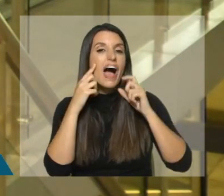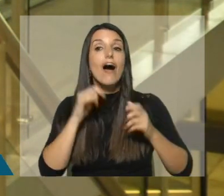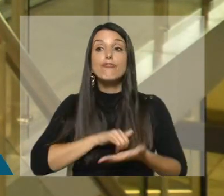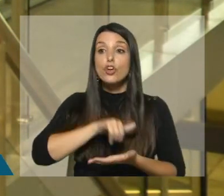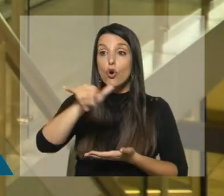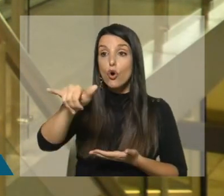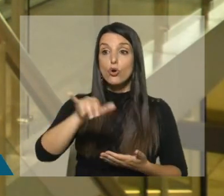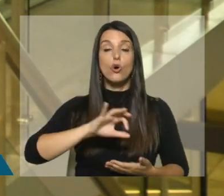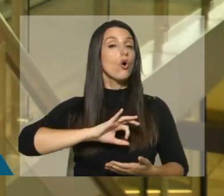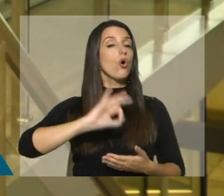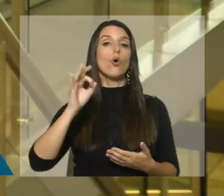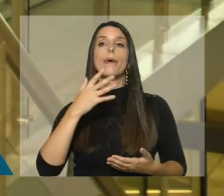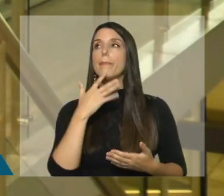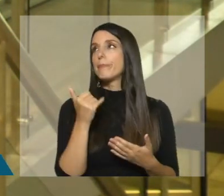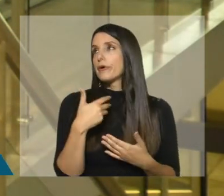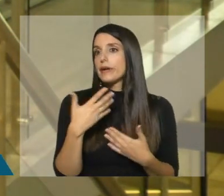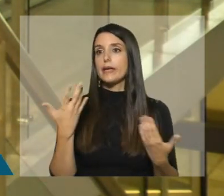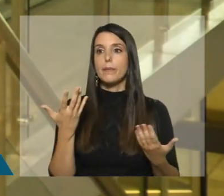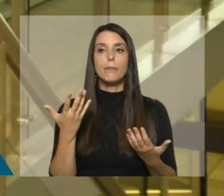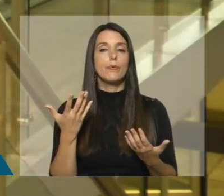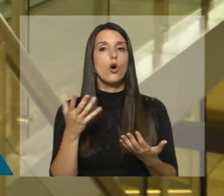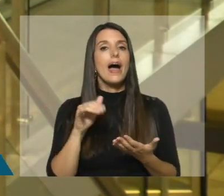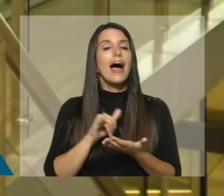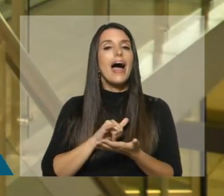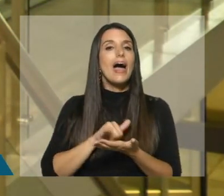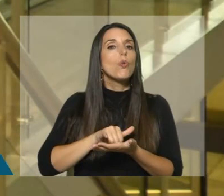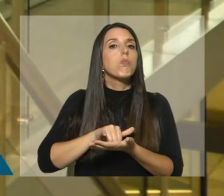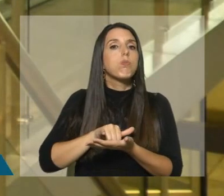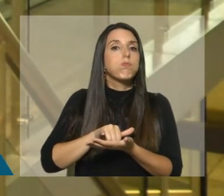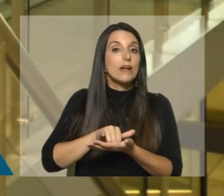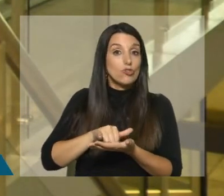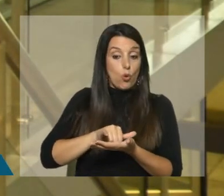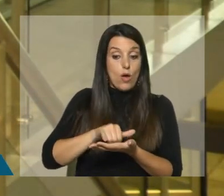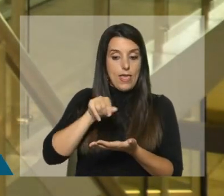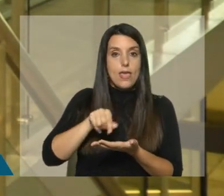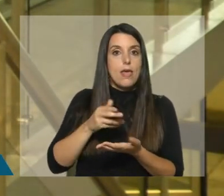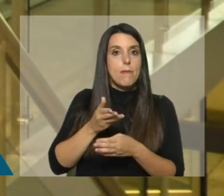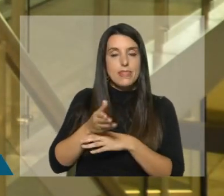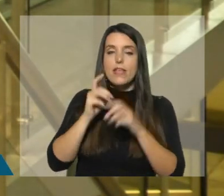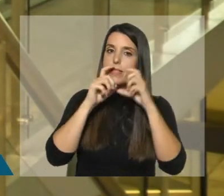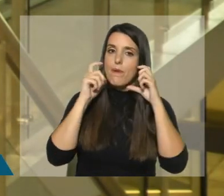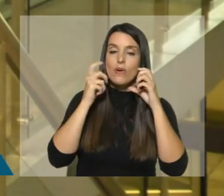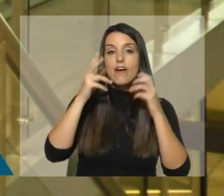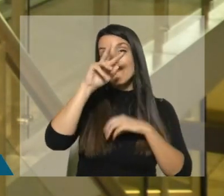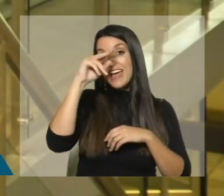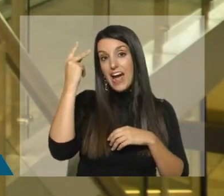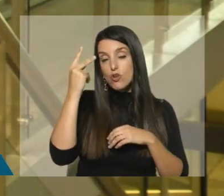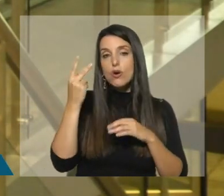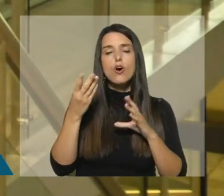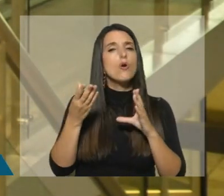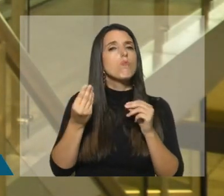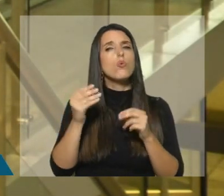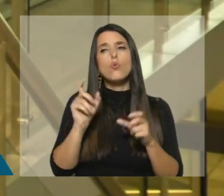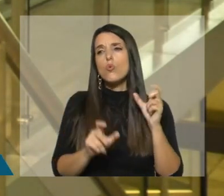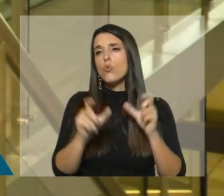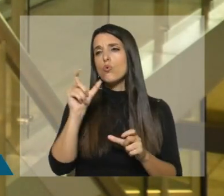aviones, en las agencias, en los aeropuertos, etcétera, donde se espera que para este verano haya mucho flujo